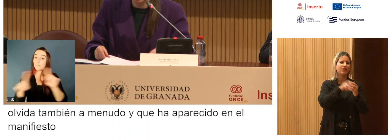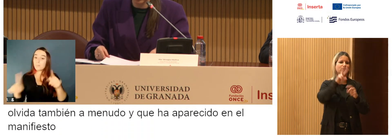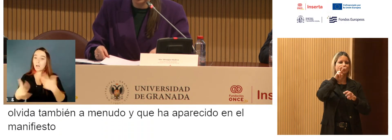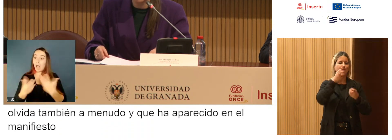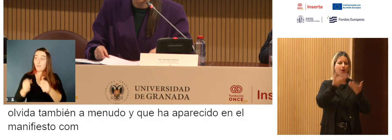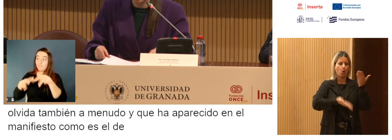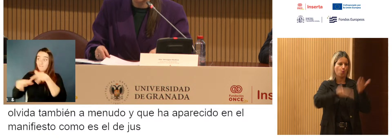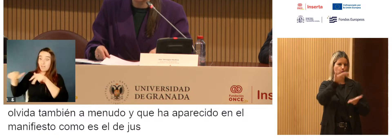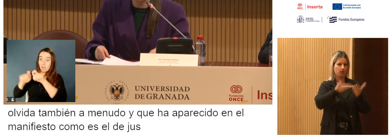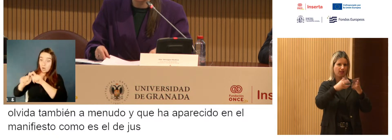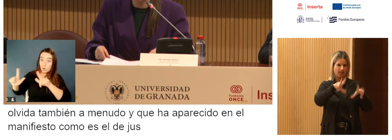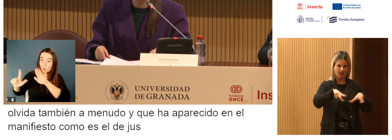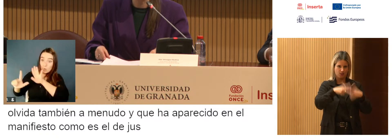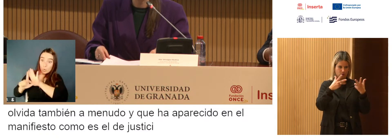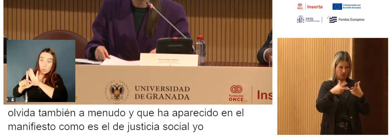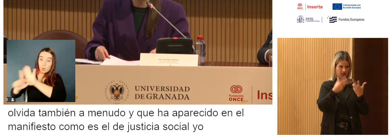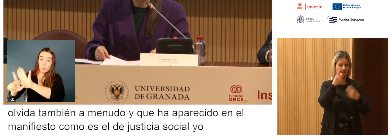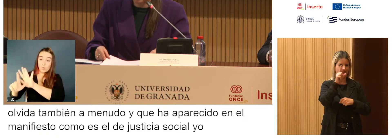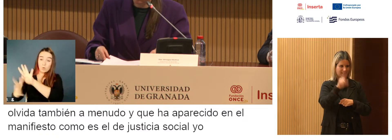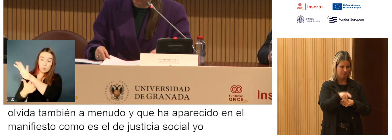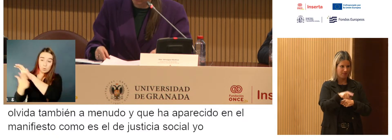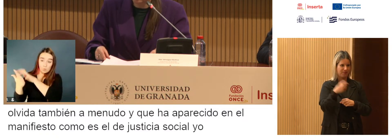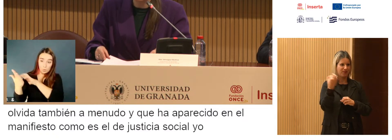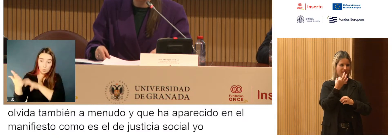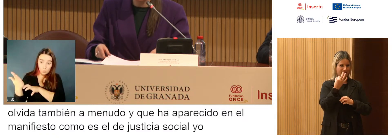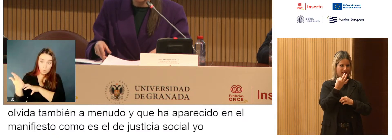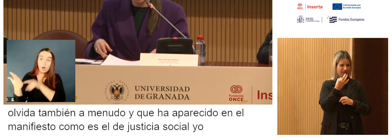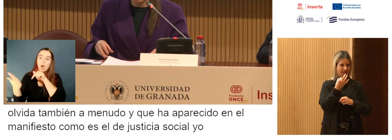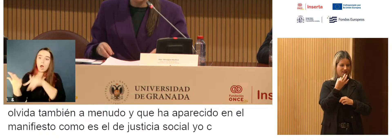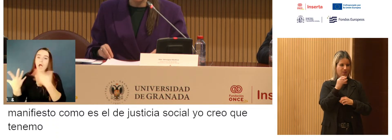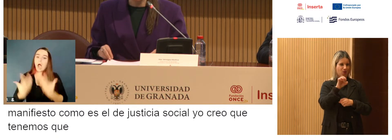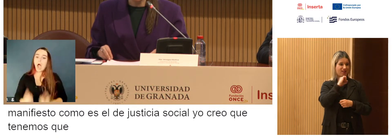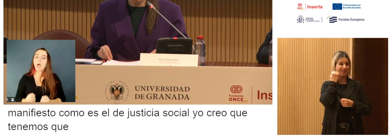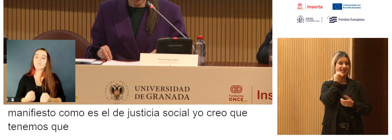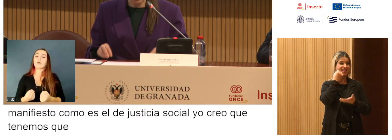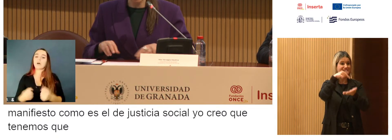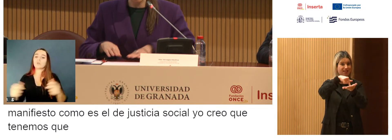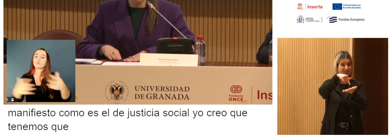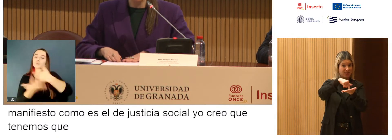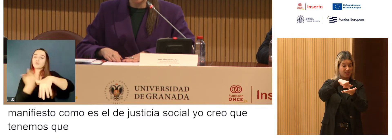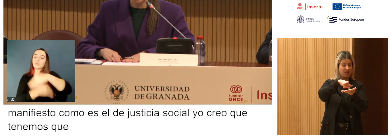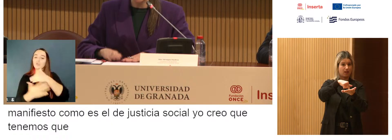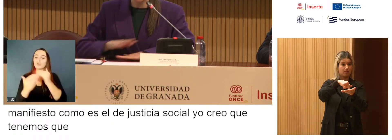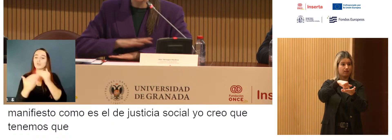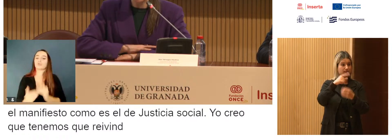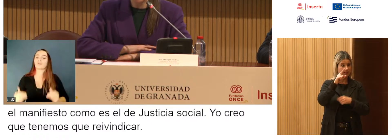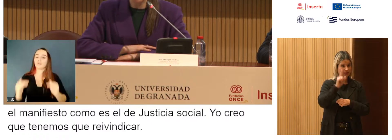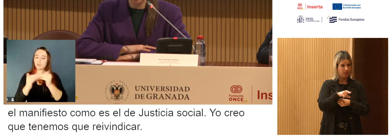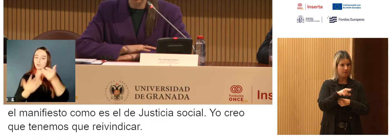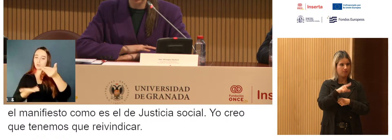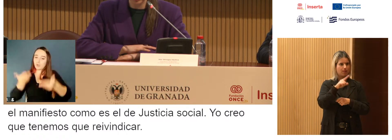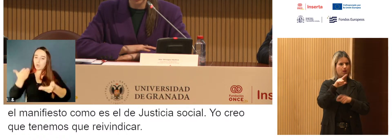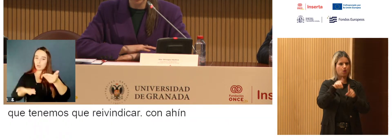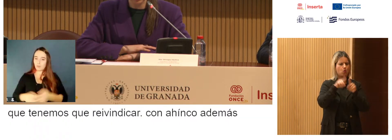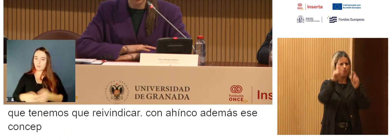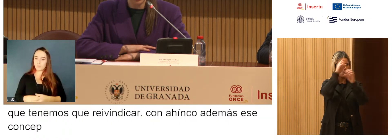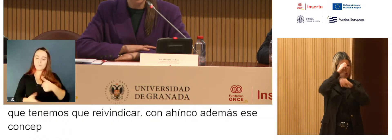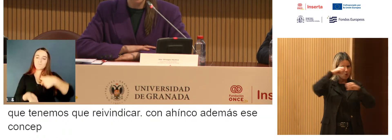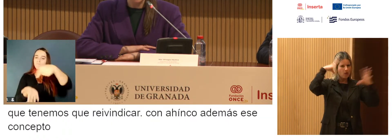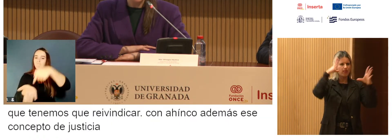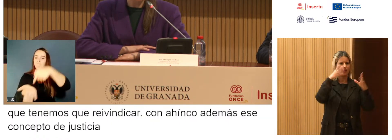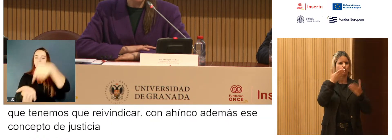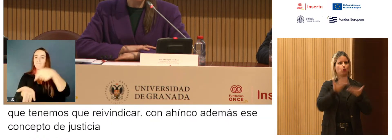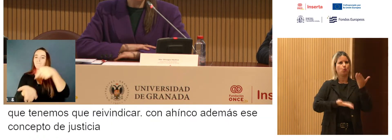justicia social. Yo creo que tenemos que reivindicar con ahínco, además, ese concepto de justicia